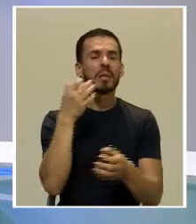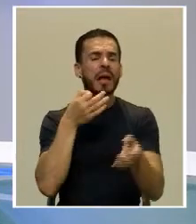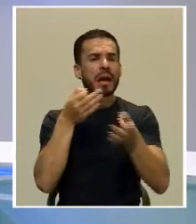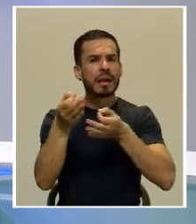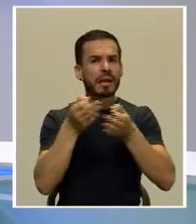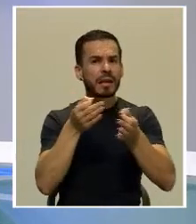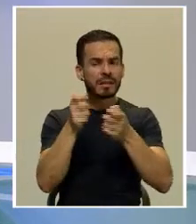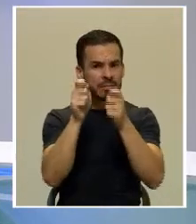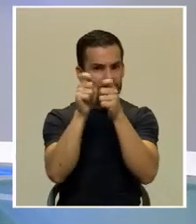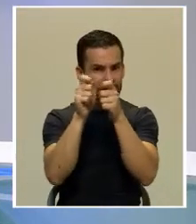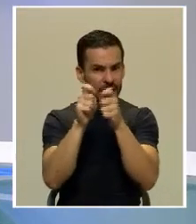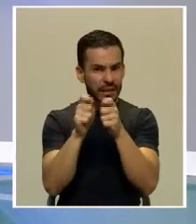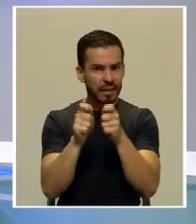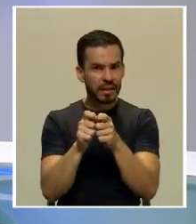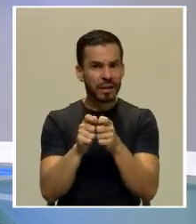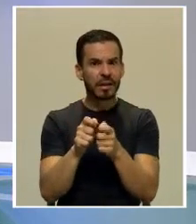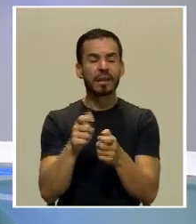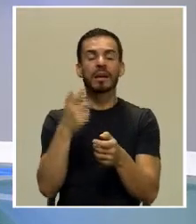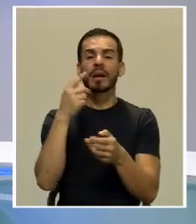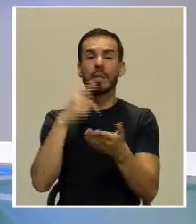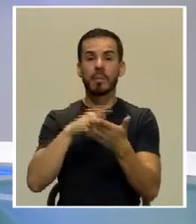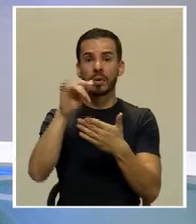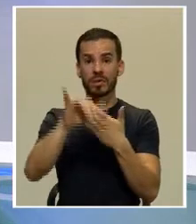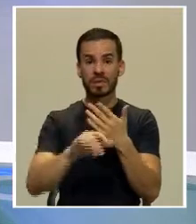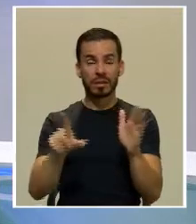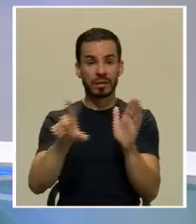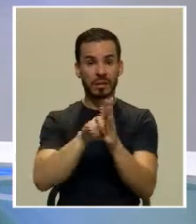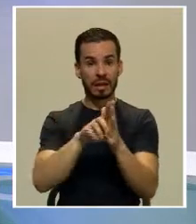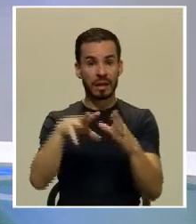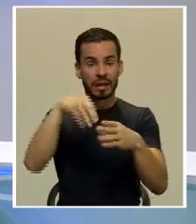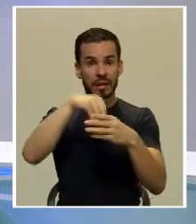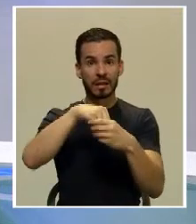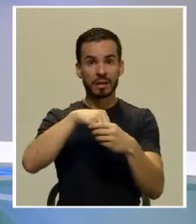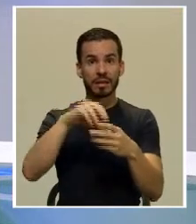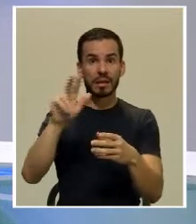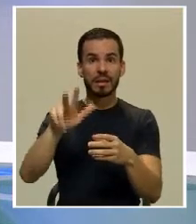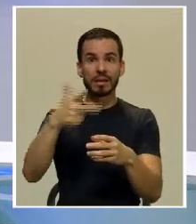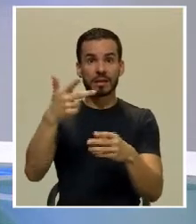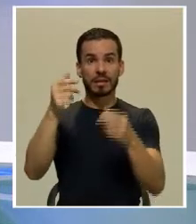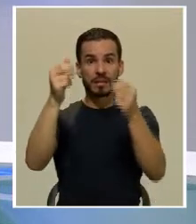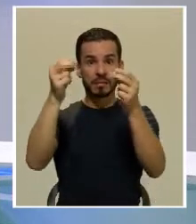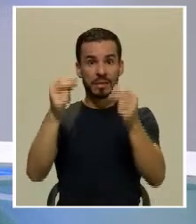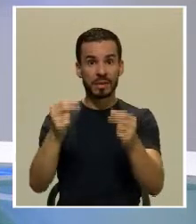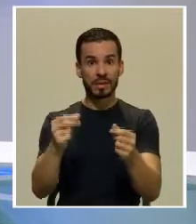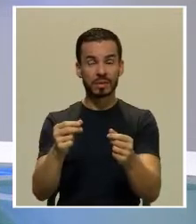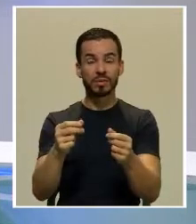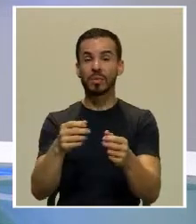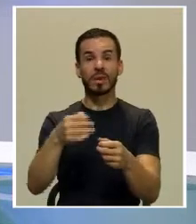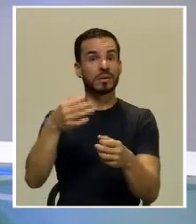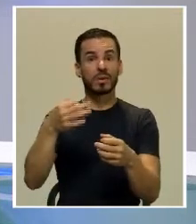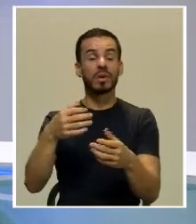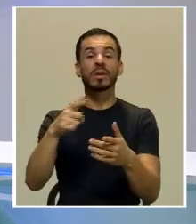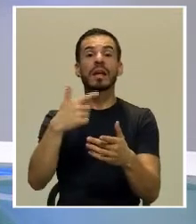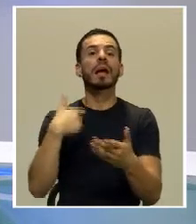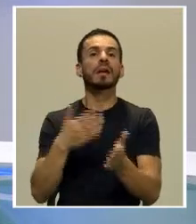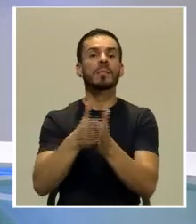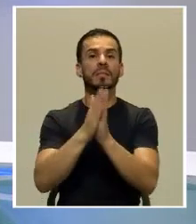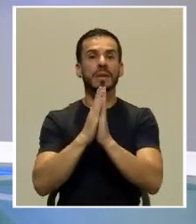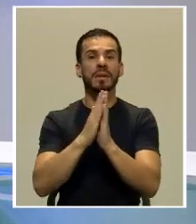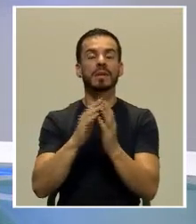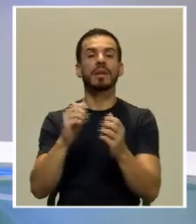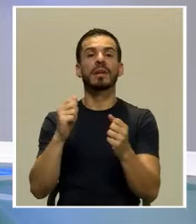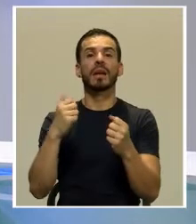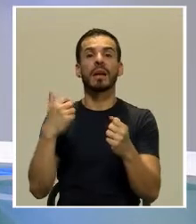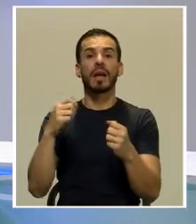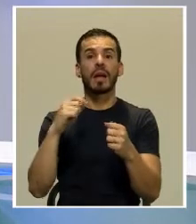expliquen detalladamente el proyecto de ley que contempla el tercer presupuesto extraordinario que solicita el